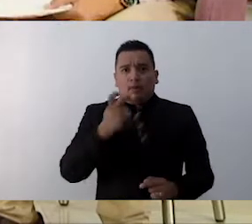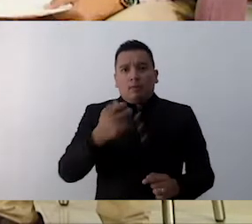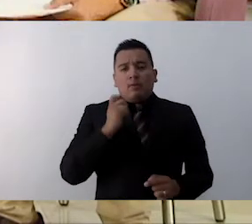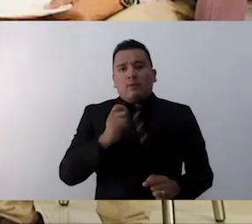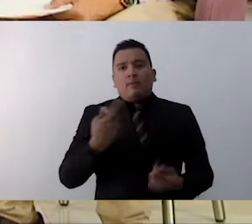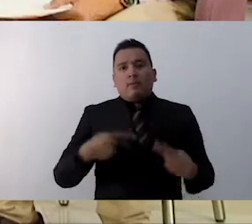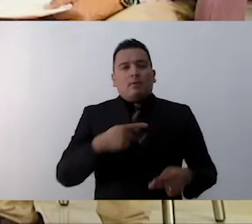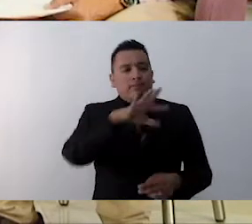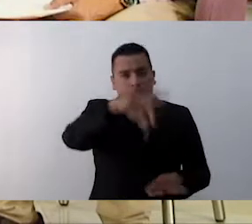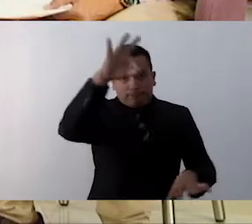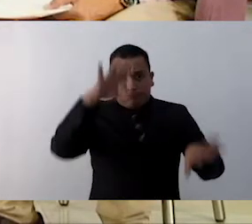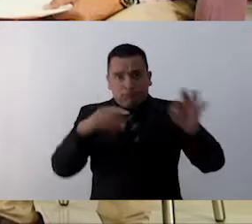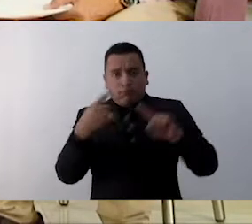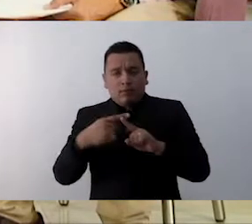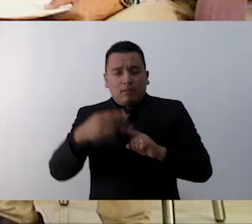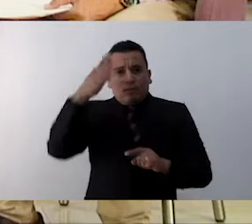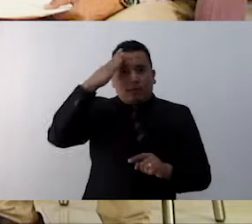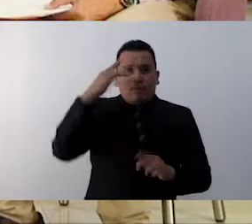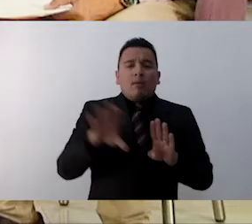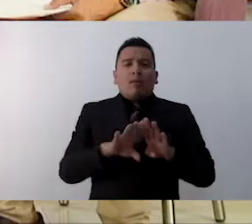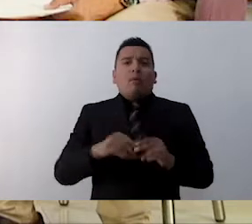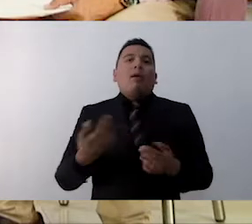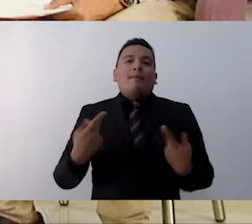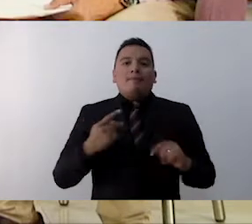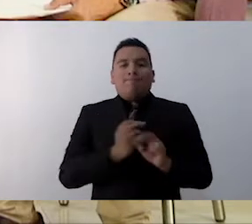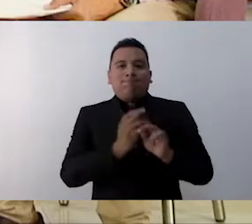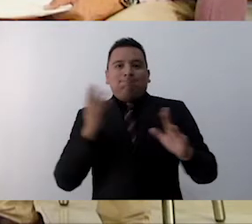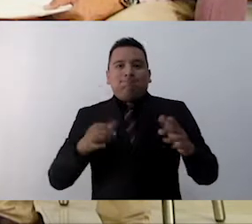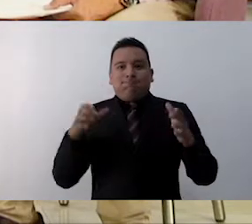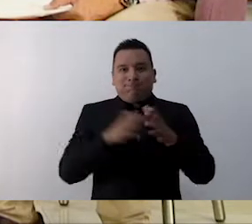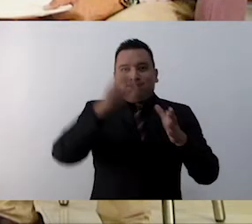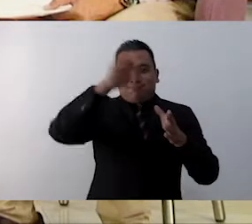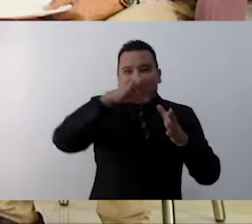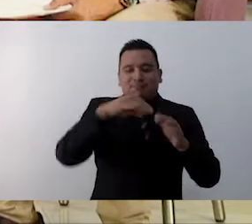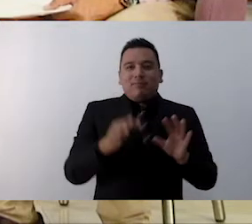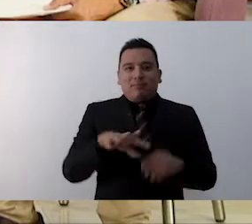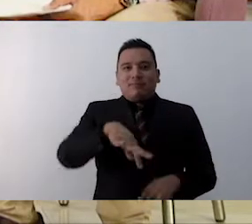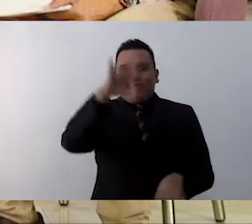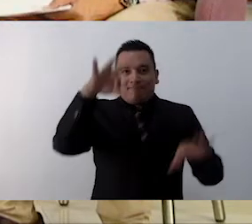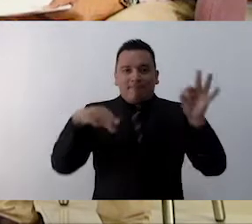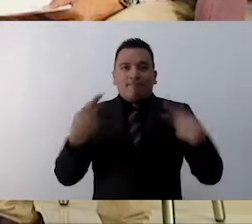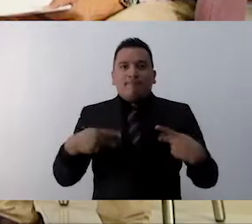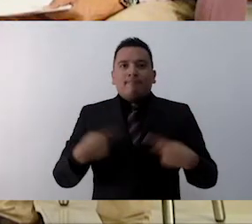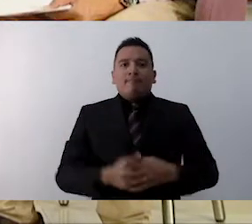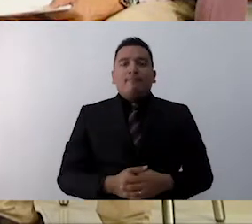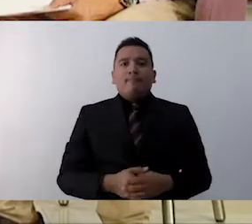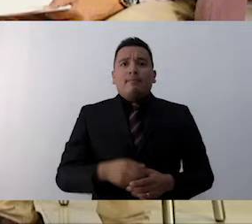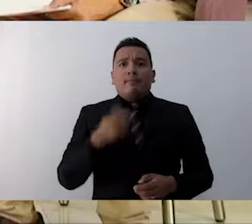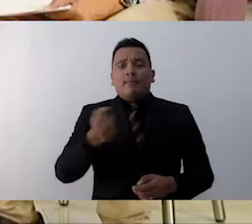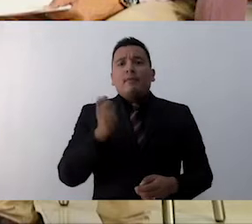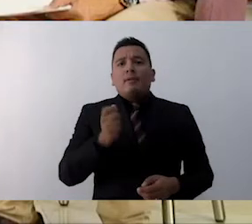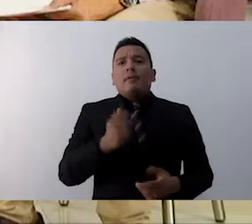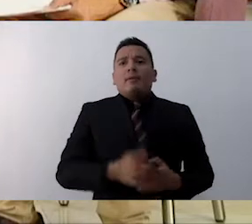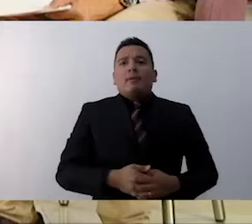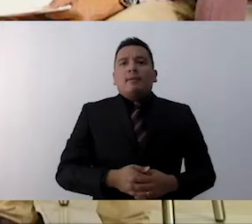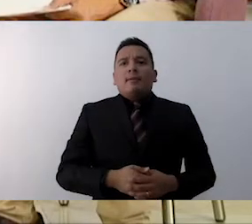que desde luego parte de la selección de representantes a través de elecciones libres, auténticas y periódicas, pues es una garantía, primero que nada,